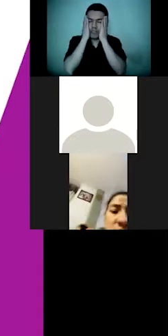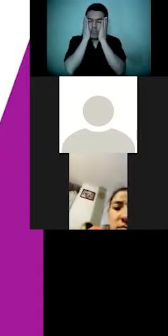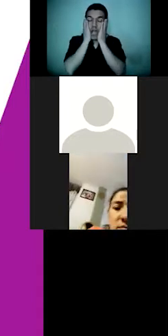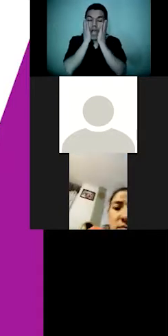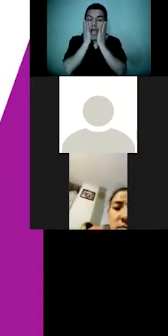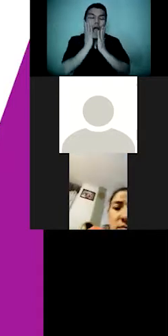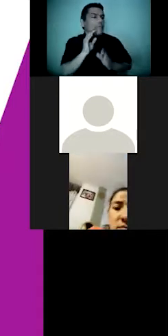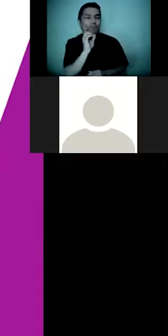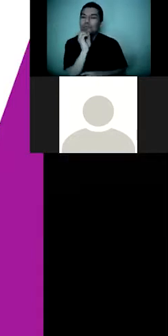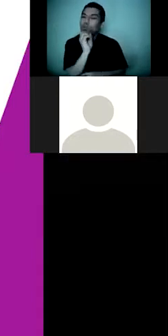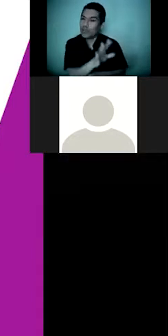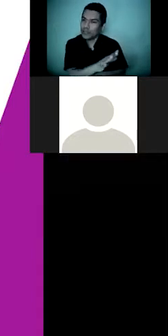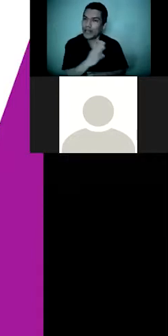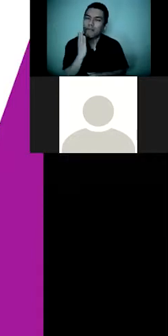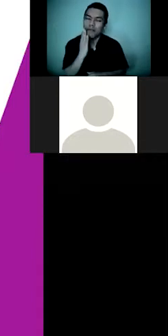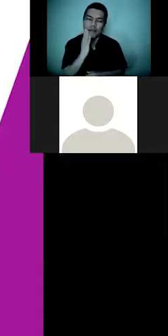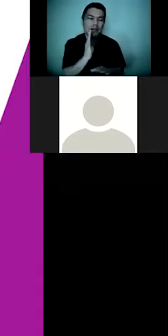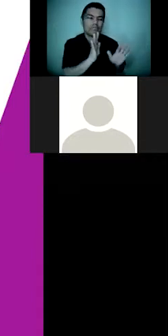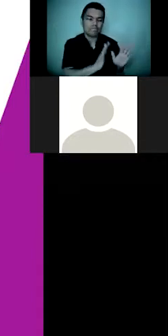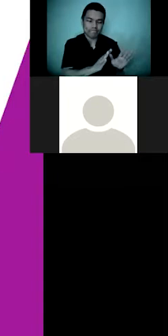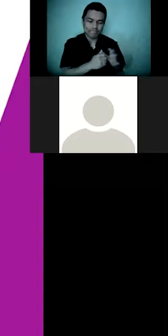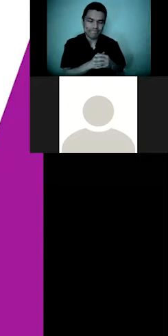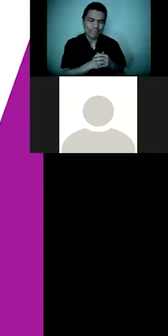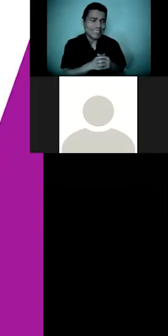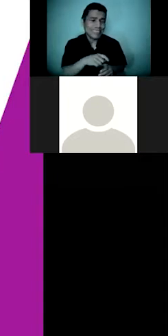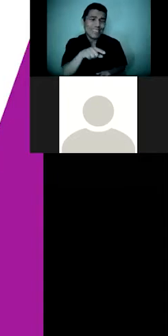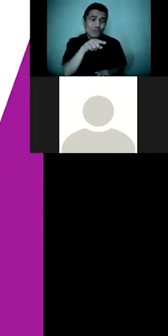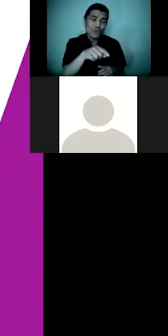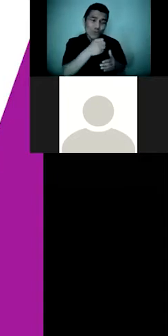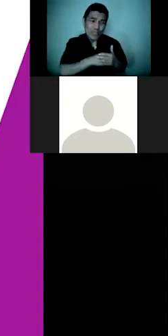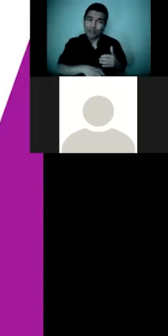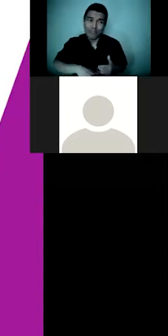demora en el colegio. Ok, señora.